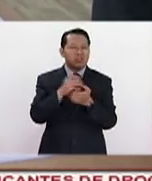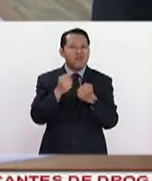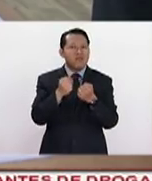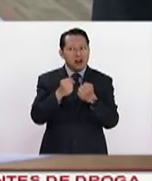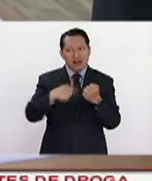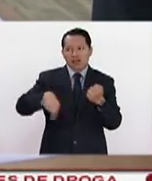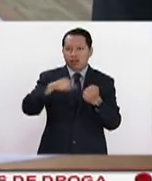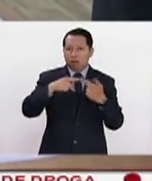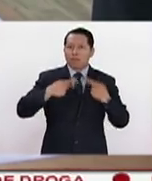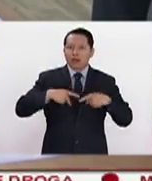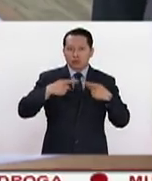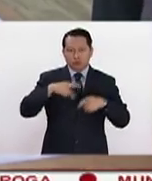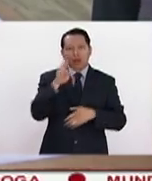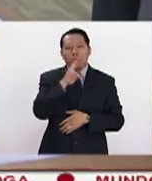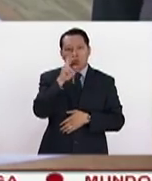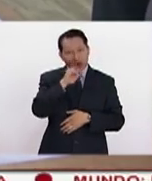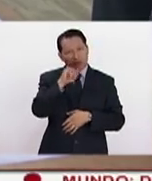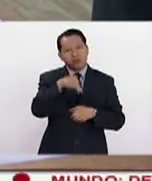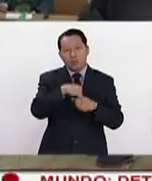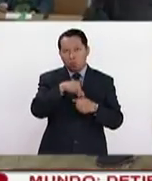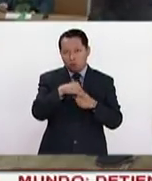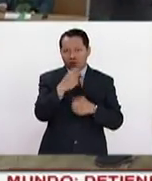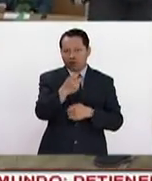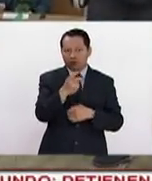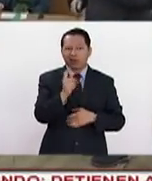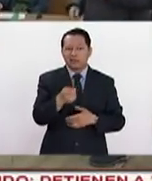además, bueno, pues las